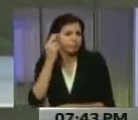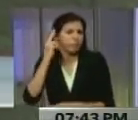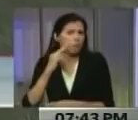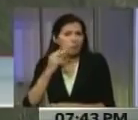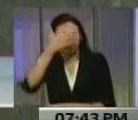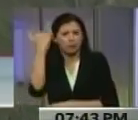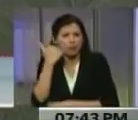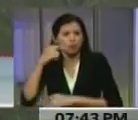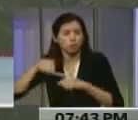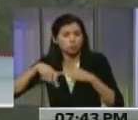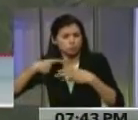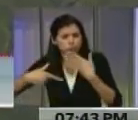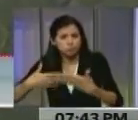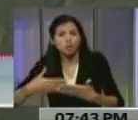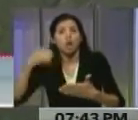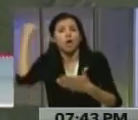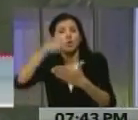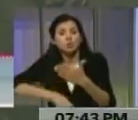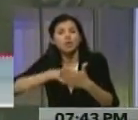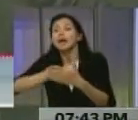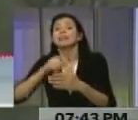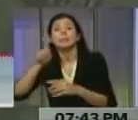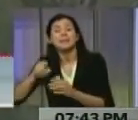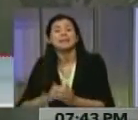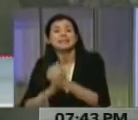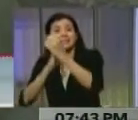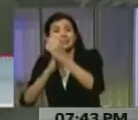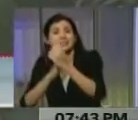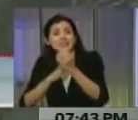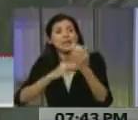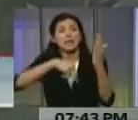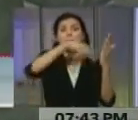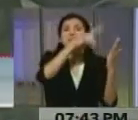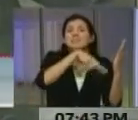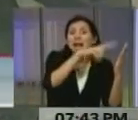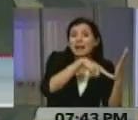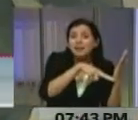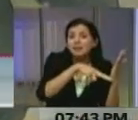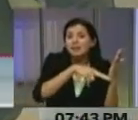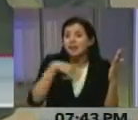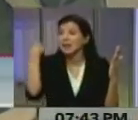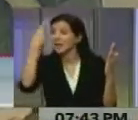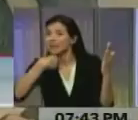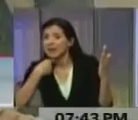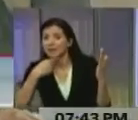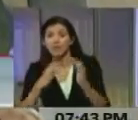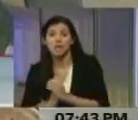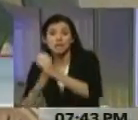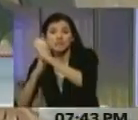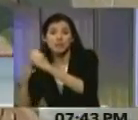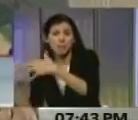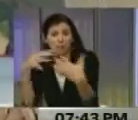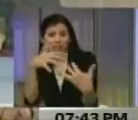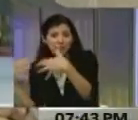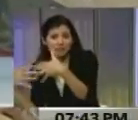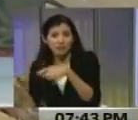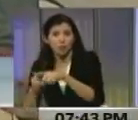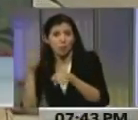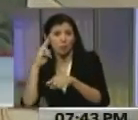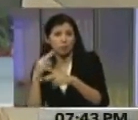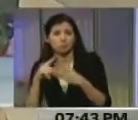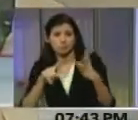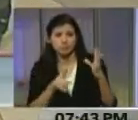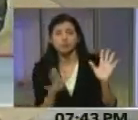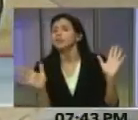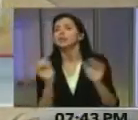o desde los himnos o desde las letras, no hubiésemos podido nunca ver el rostro de nuestros libertadores. Estaríamos condenados a